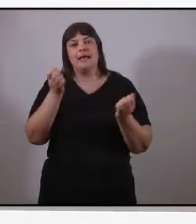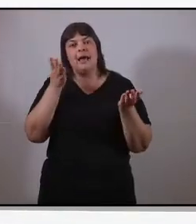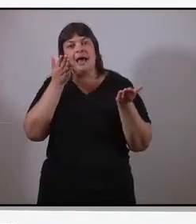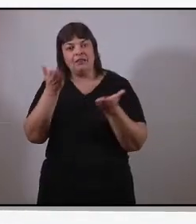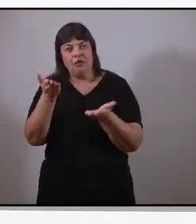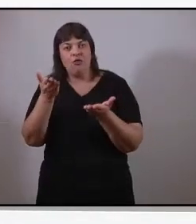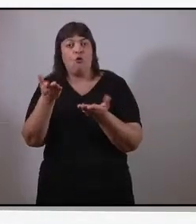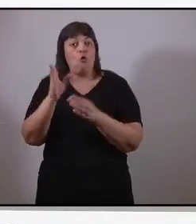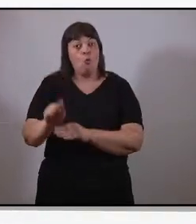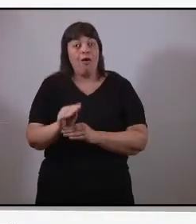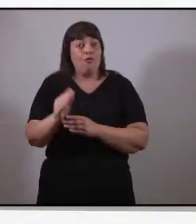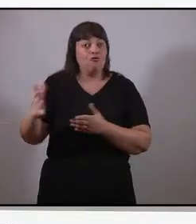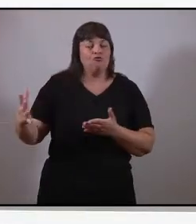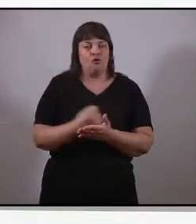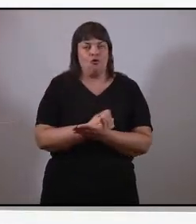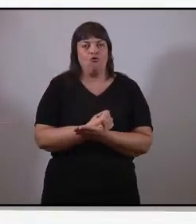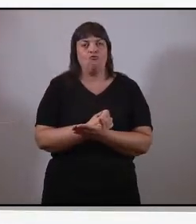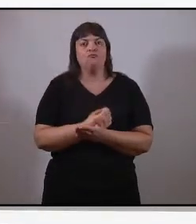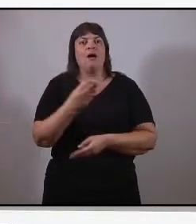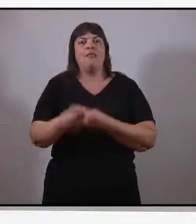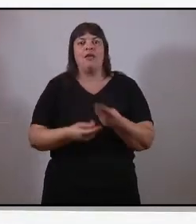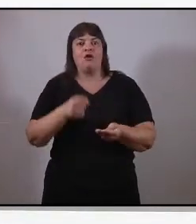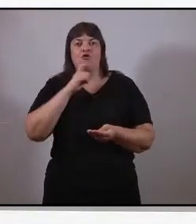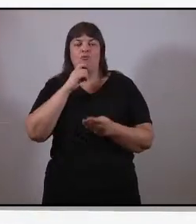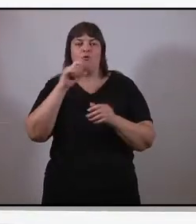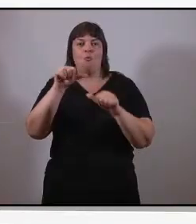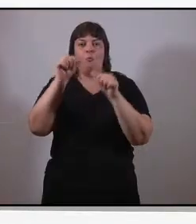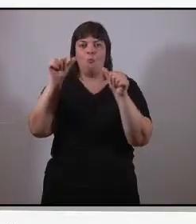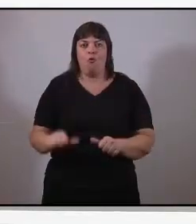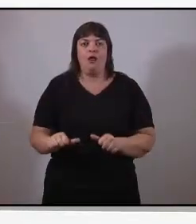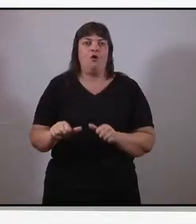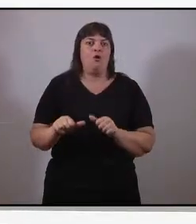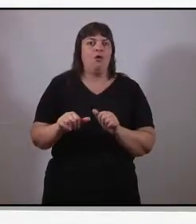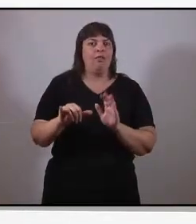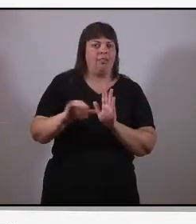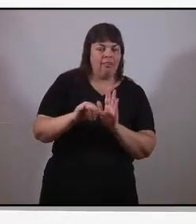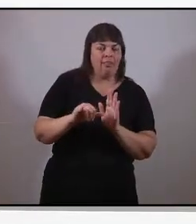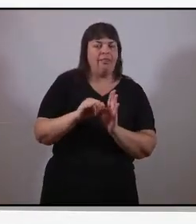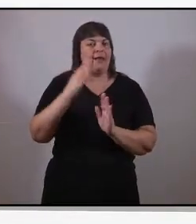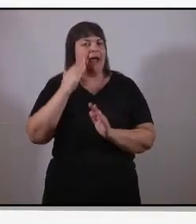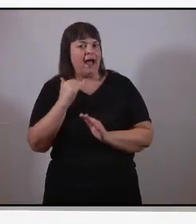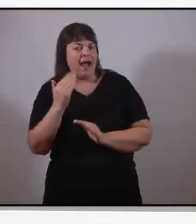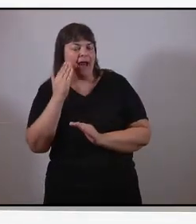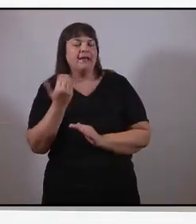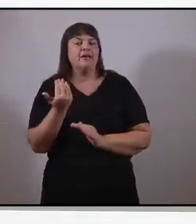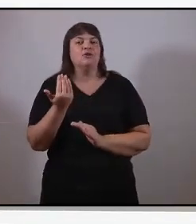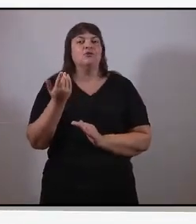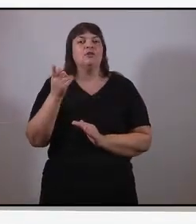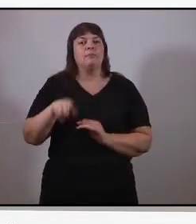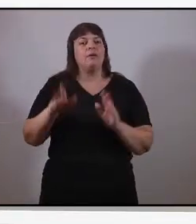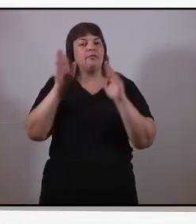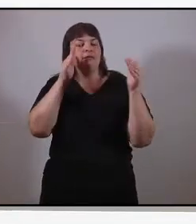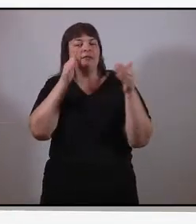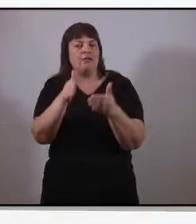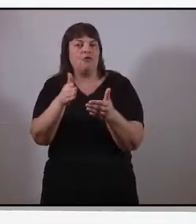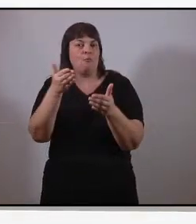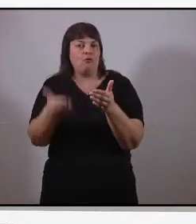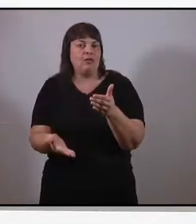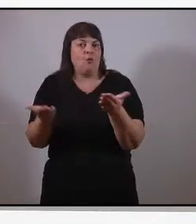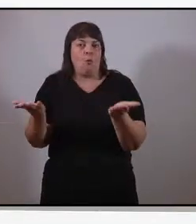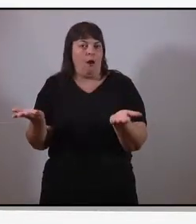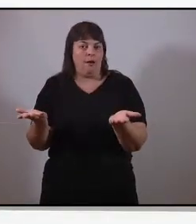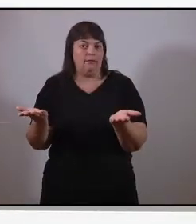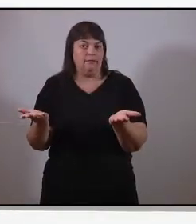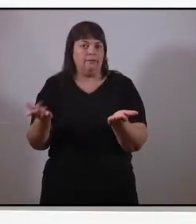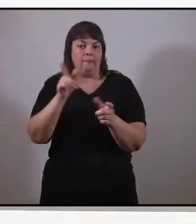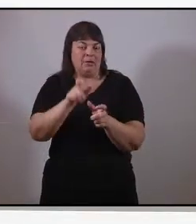esos cuidados se prestan desde un modelo más cercano, más humanizado y centrado en lo importante que sin duda